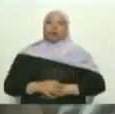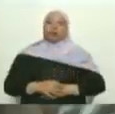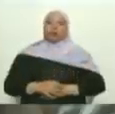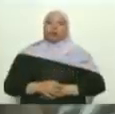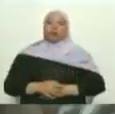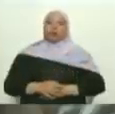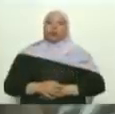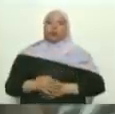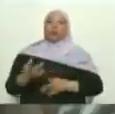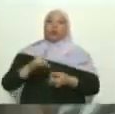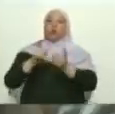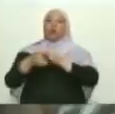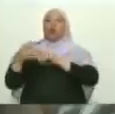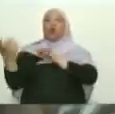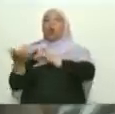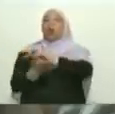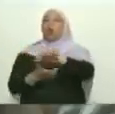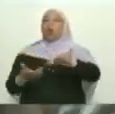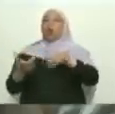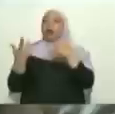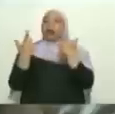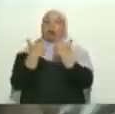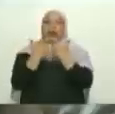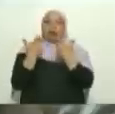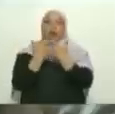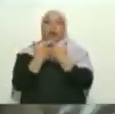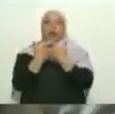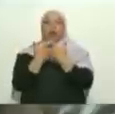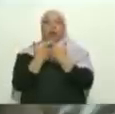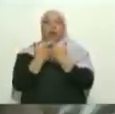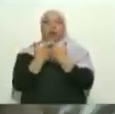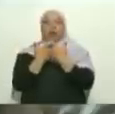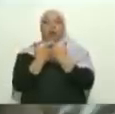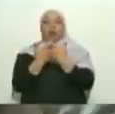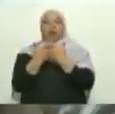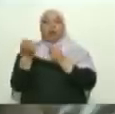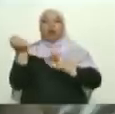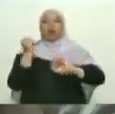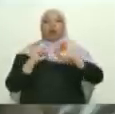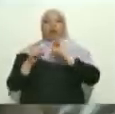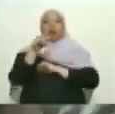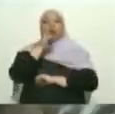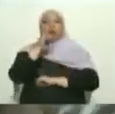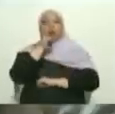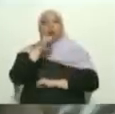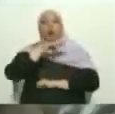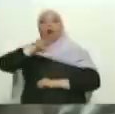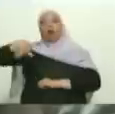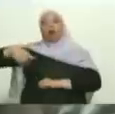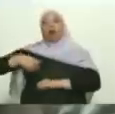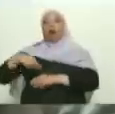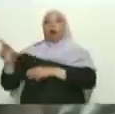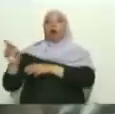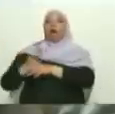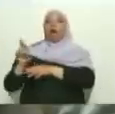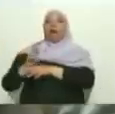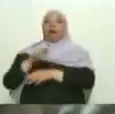El intento de golpe de Estado de abril y la sucesión casi que inmediata